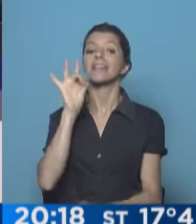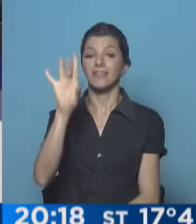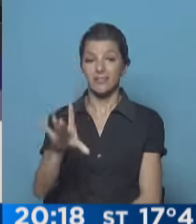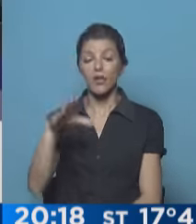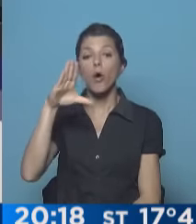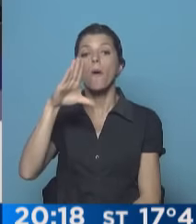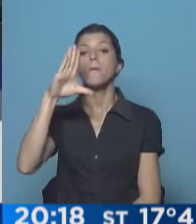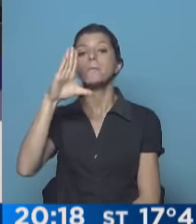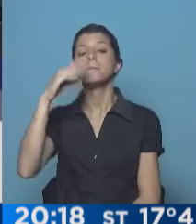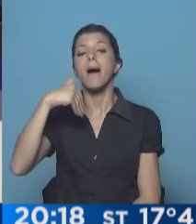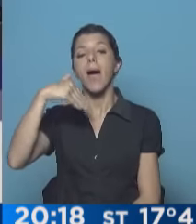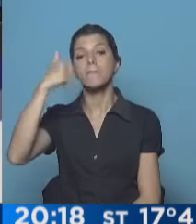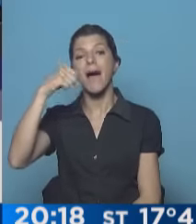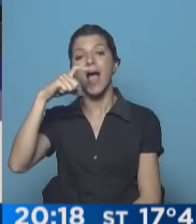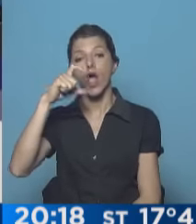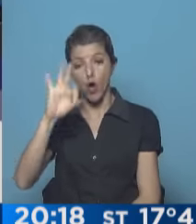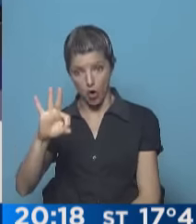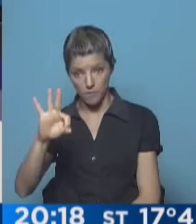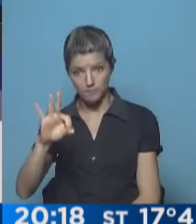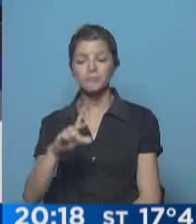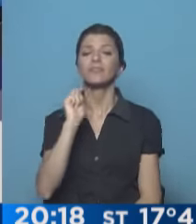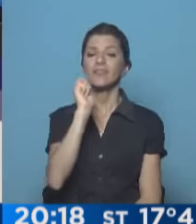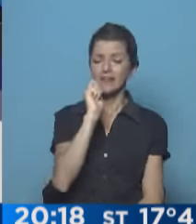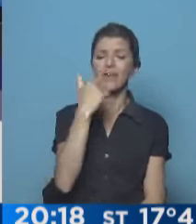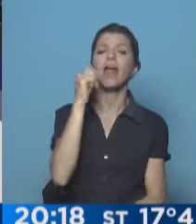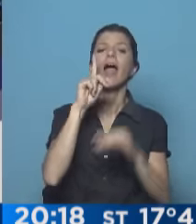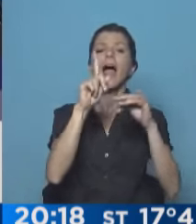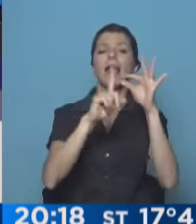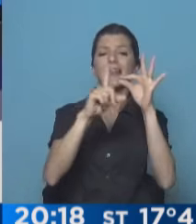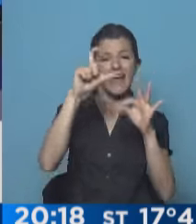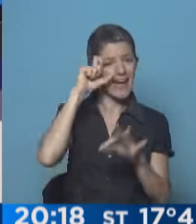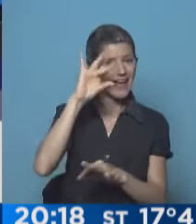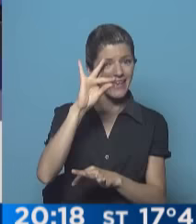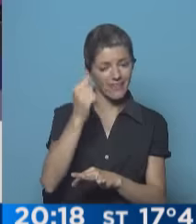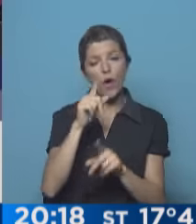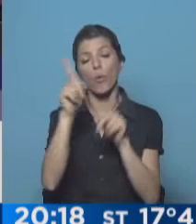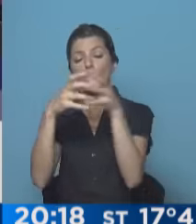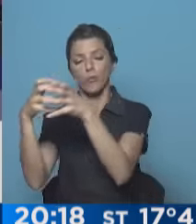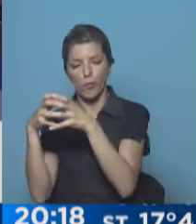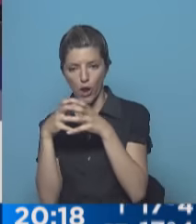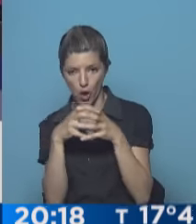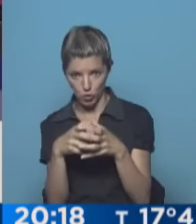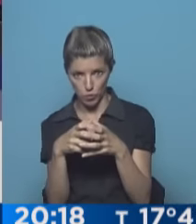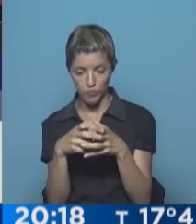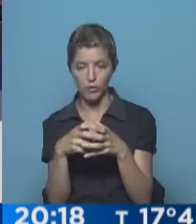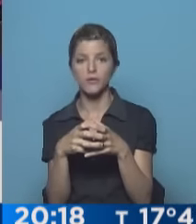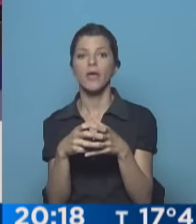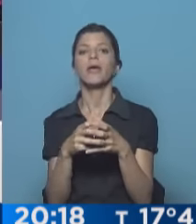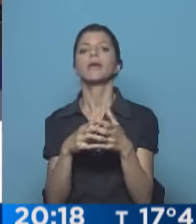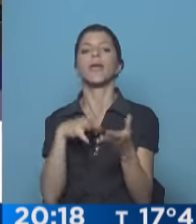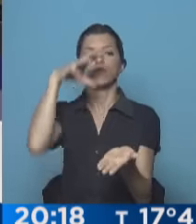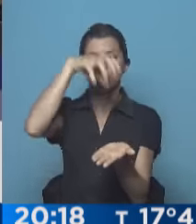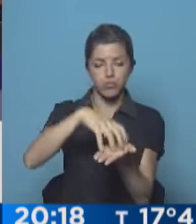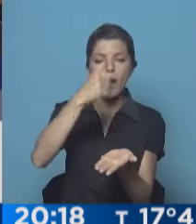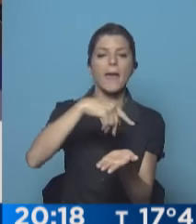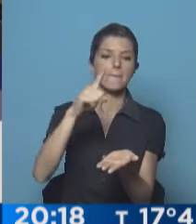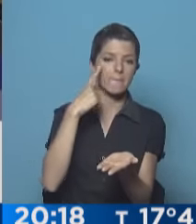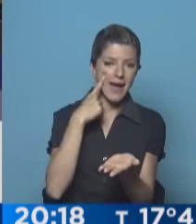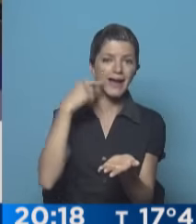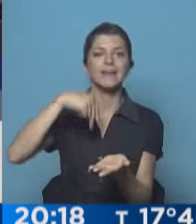Bamako. ¿Quiénes? O Al-Qaeda o alguna de estas redes difusas que actúan en Mali, en Níger,